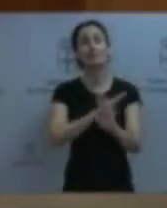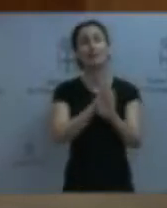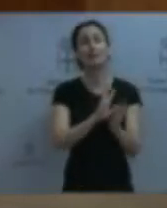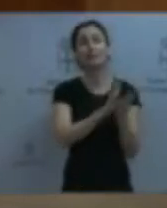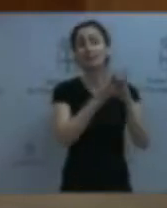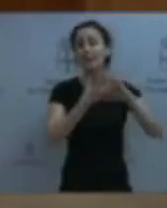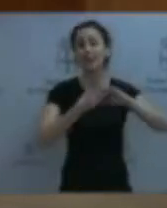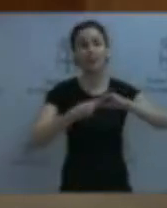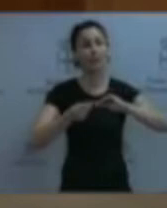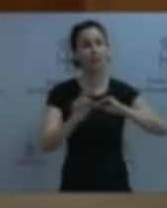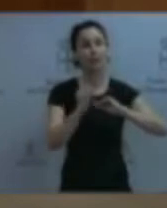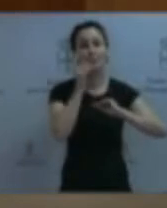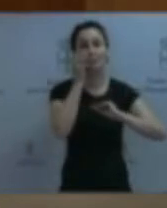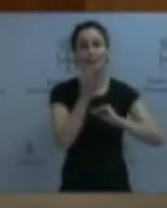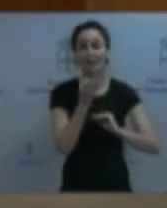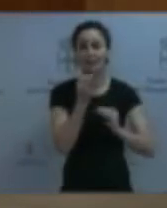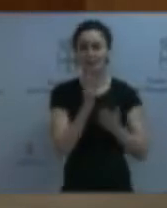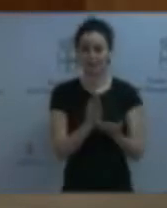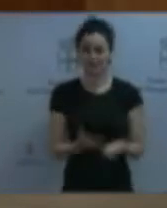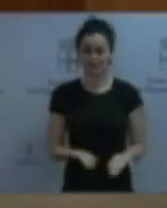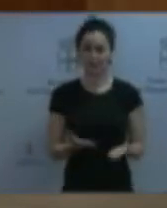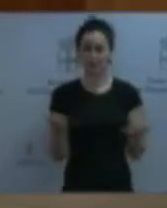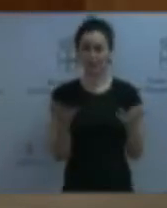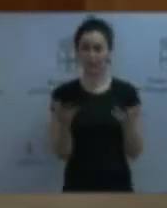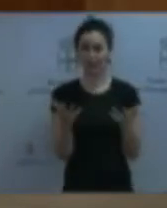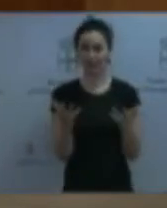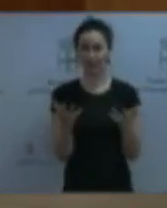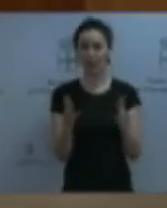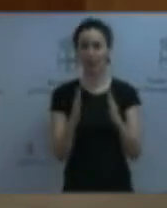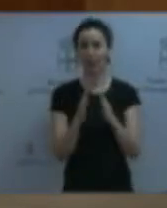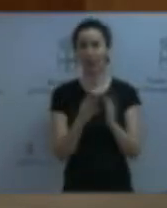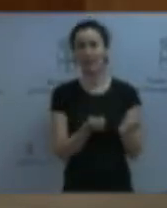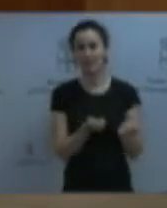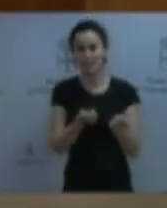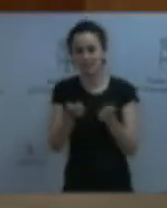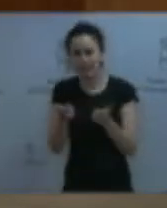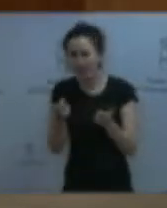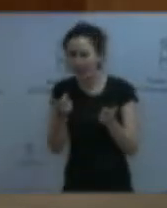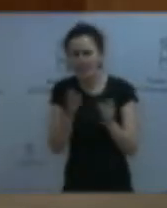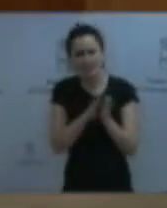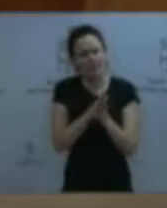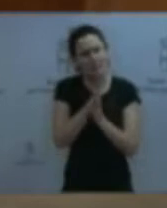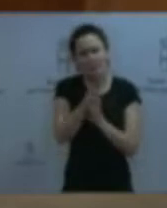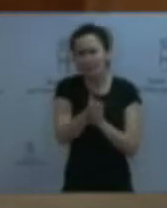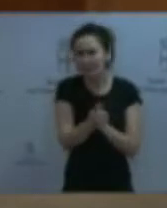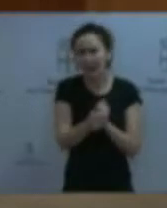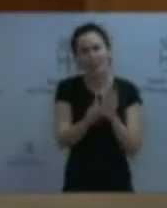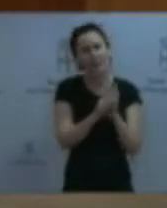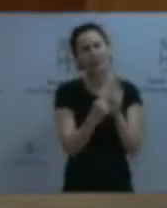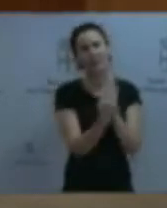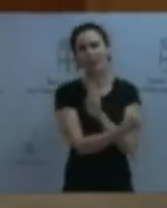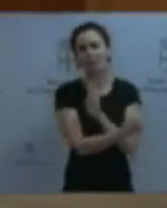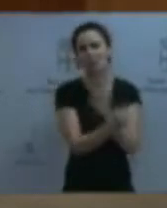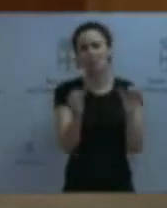Puesto que, en vez de proporcionar, en caso de urgente necesidad, un alojamiento por el procedimiento prioritario previsto en dicho decreto,